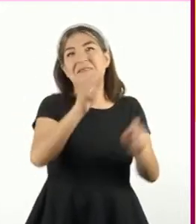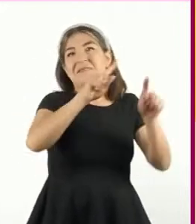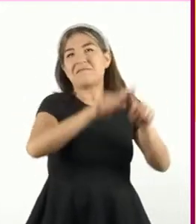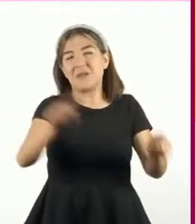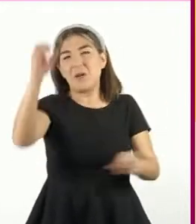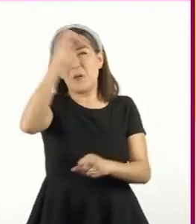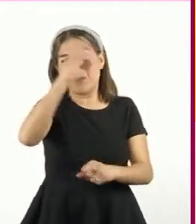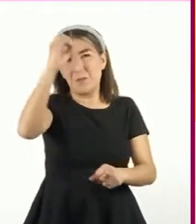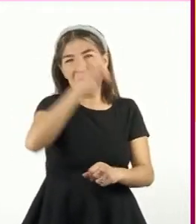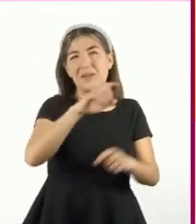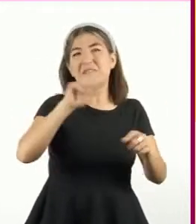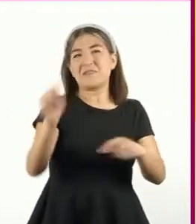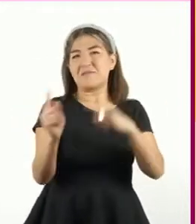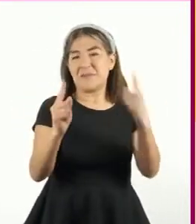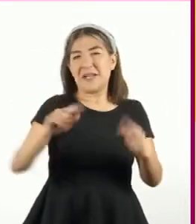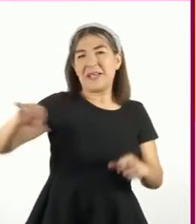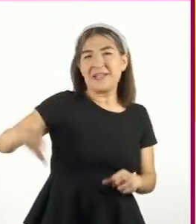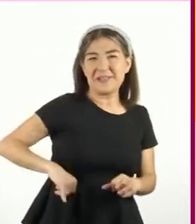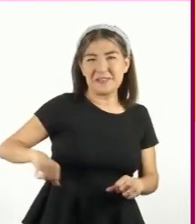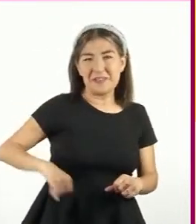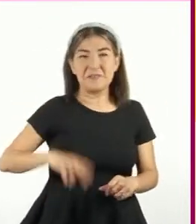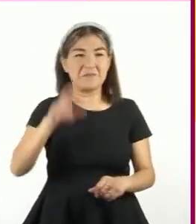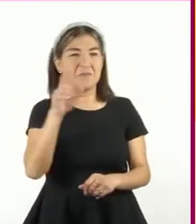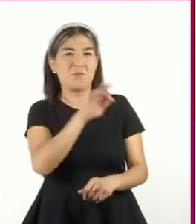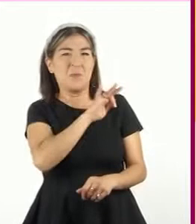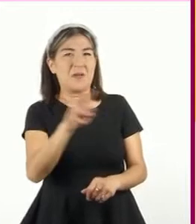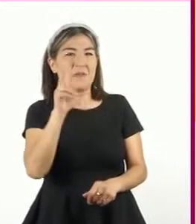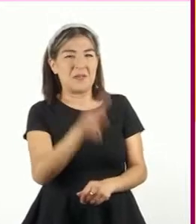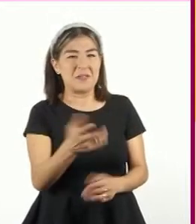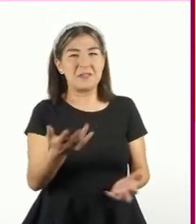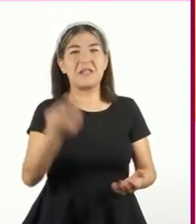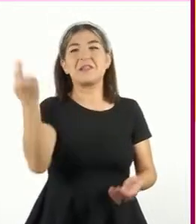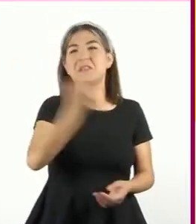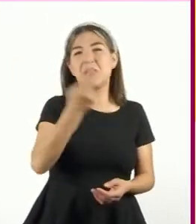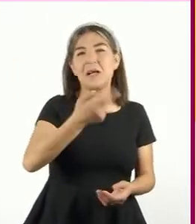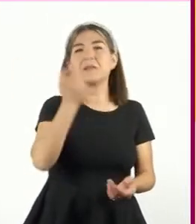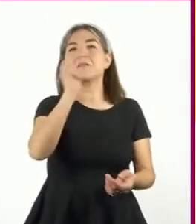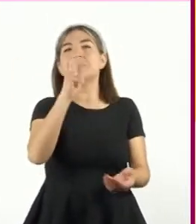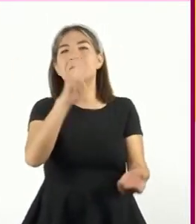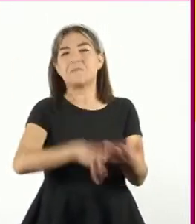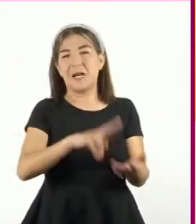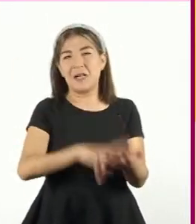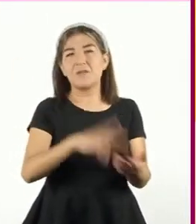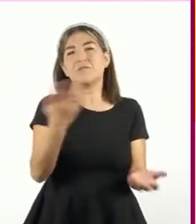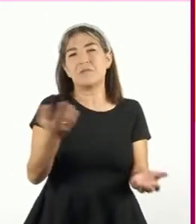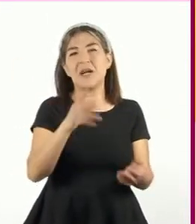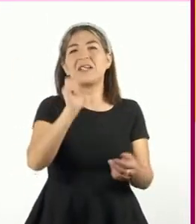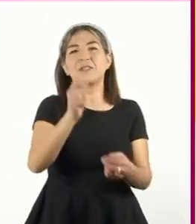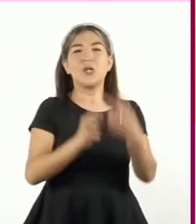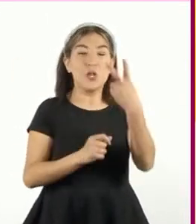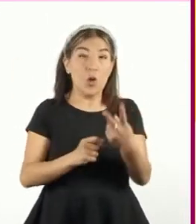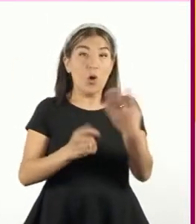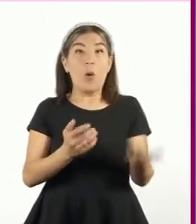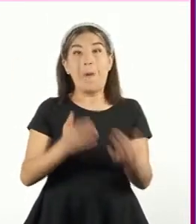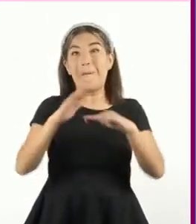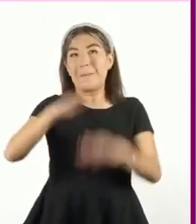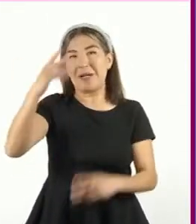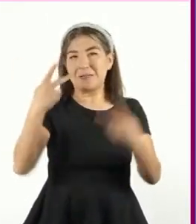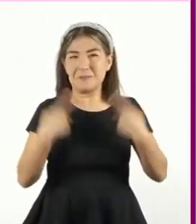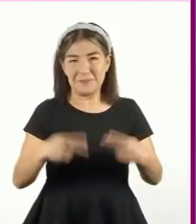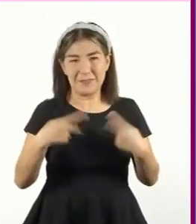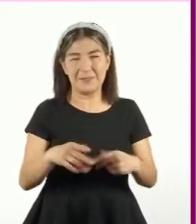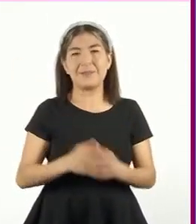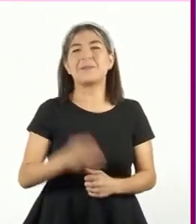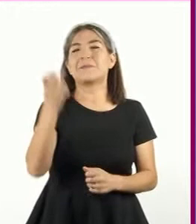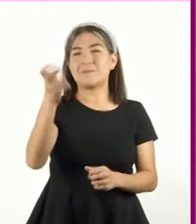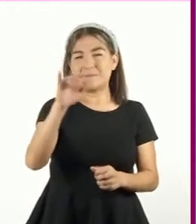hay contraposición de intereses notorios, necesidades o valores en pugna entre dos o más personas.